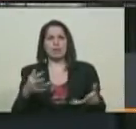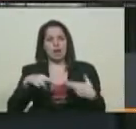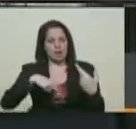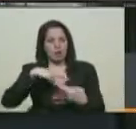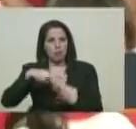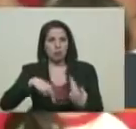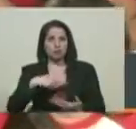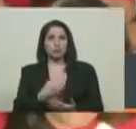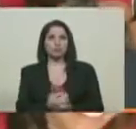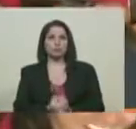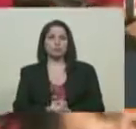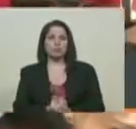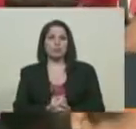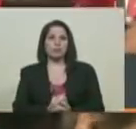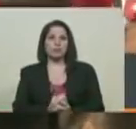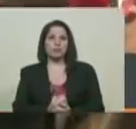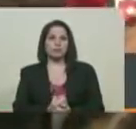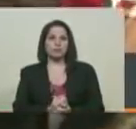revolución!